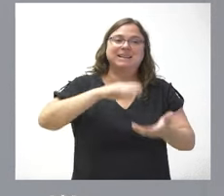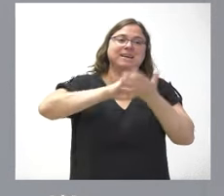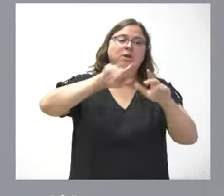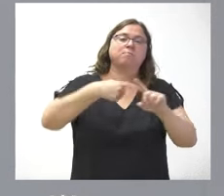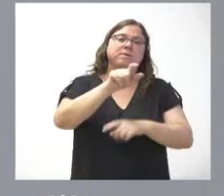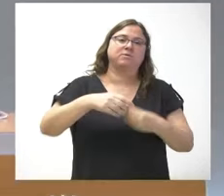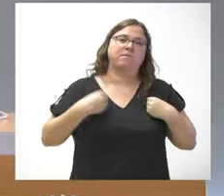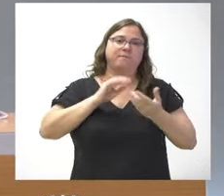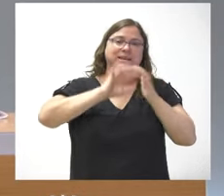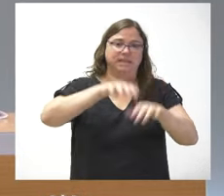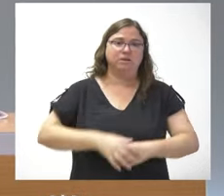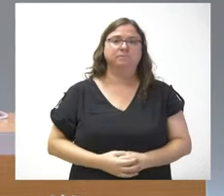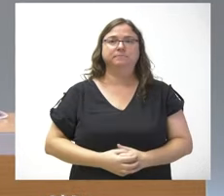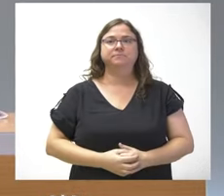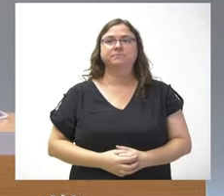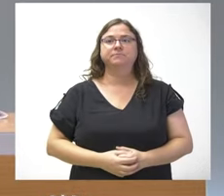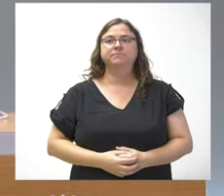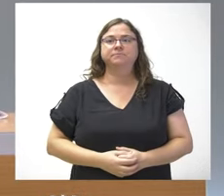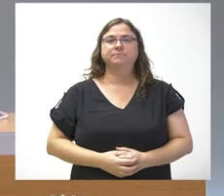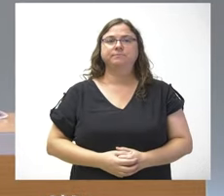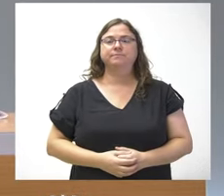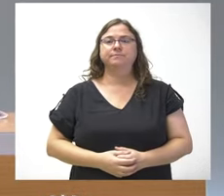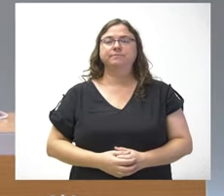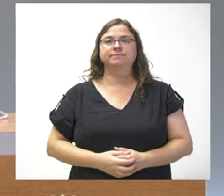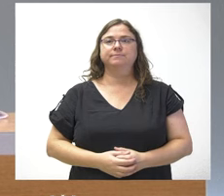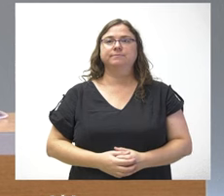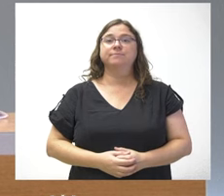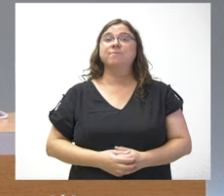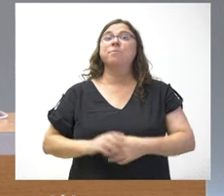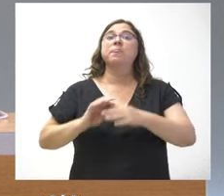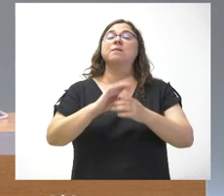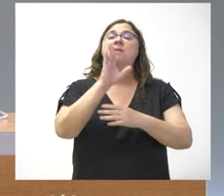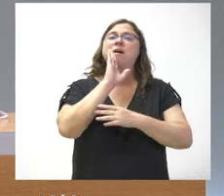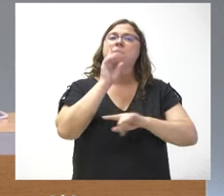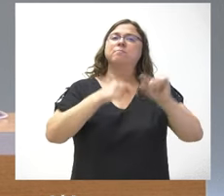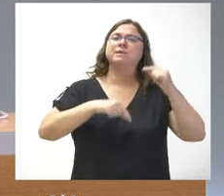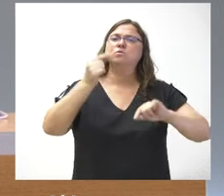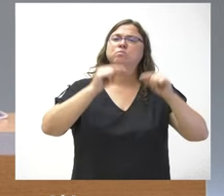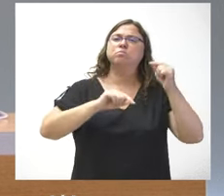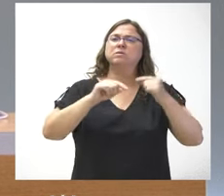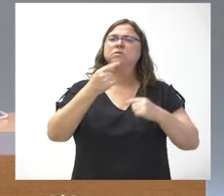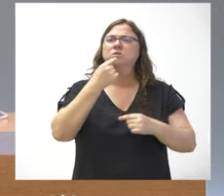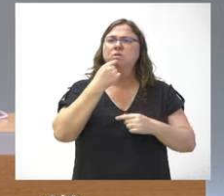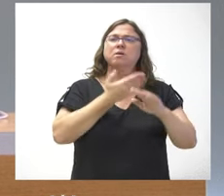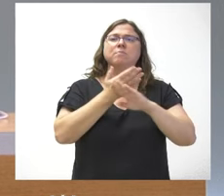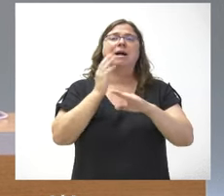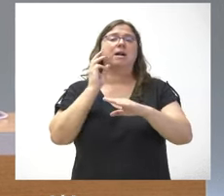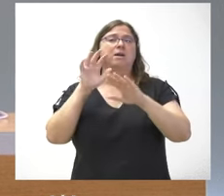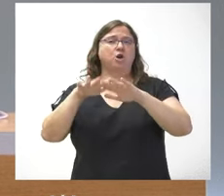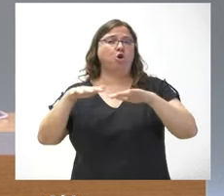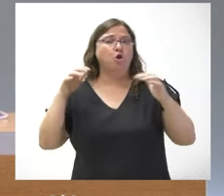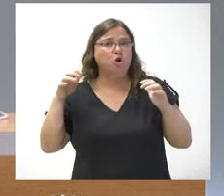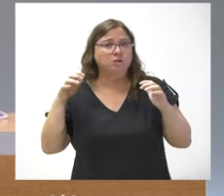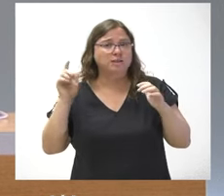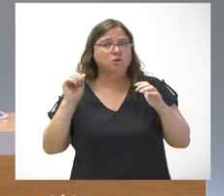Castilla León Gracias en relación a los presupuestos ustedes no Los llevarían a las Cortes hasta